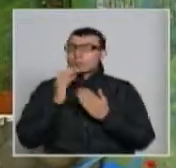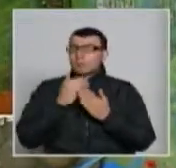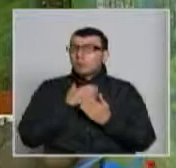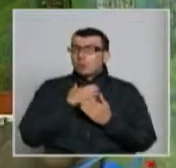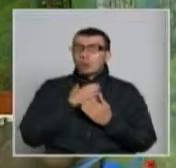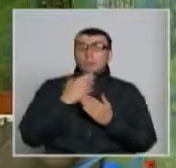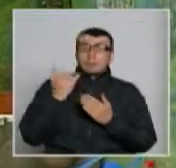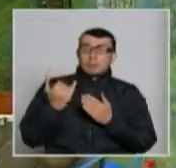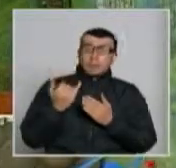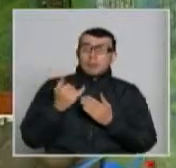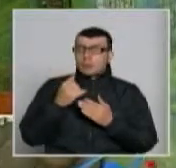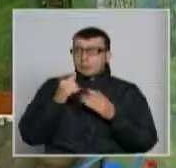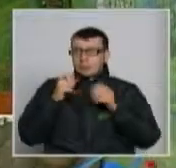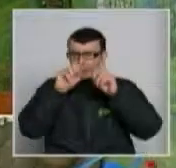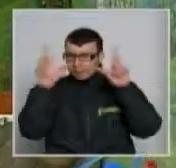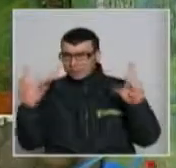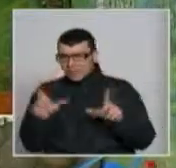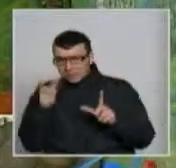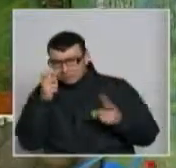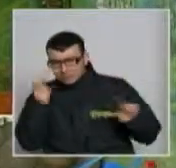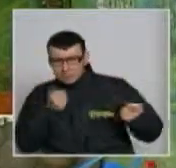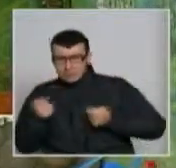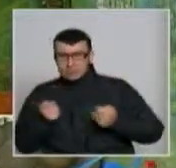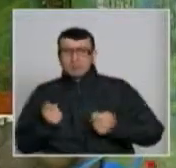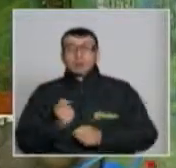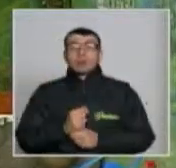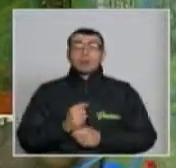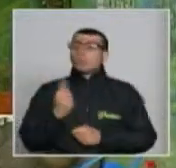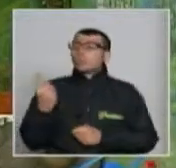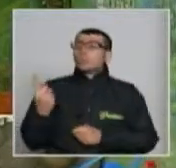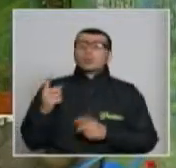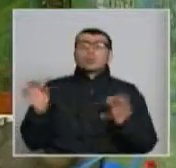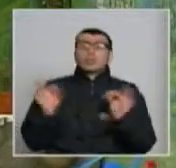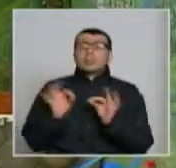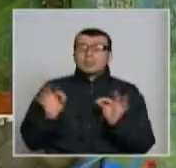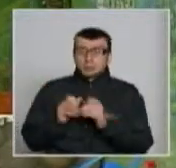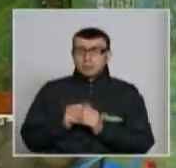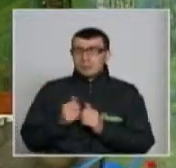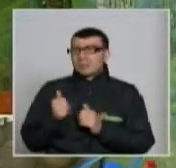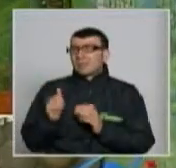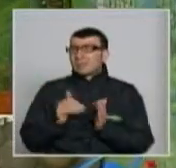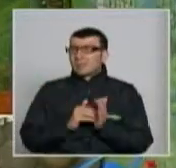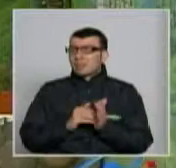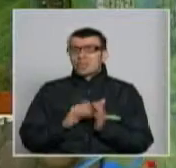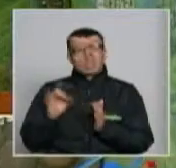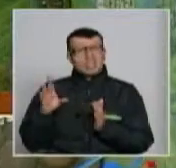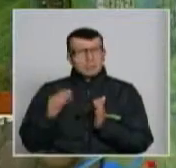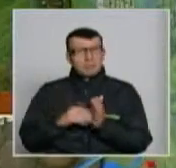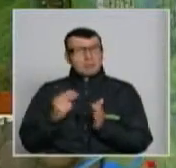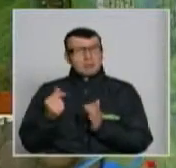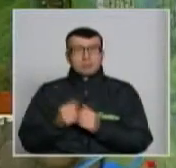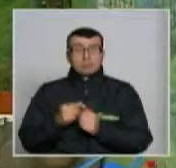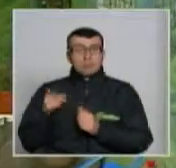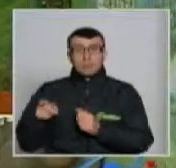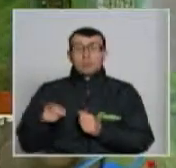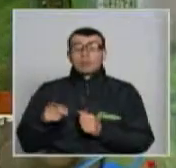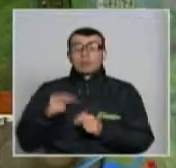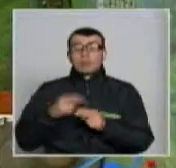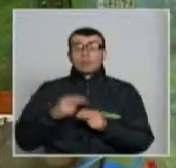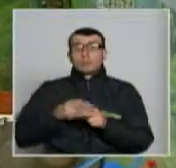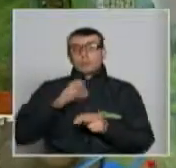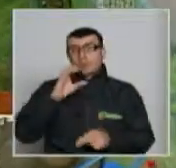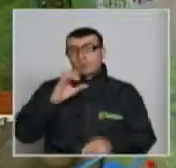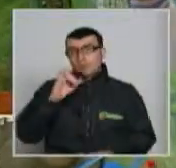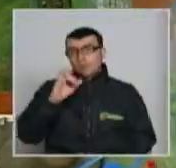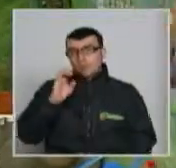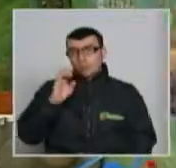de los exámenes clínicos. Y hay un examen muy sencillo, valdrá 10 o 15 mil pesos, que es un cuadro hemático completo, que nos da